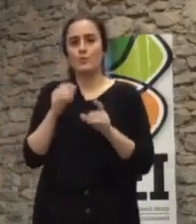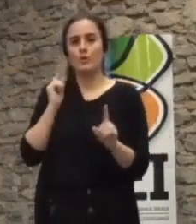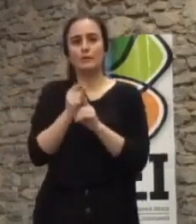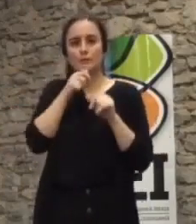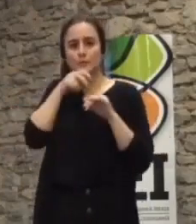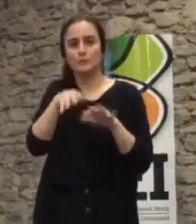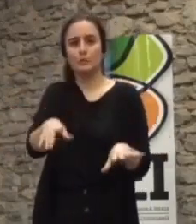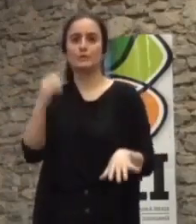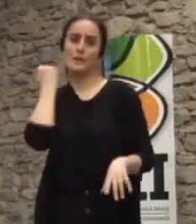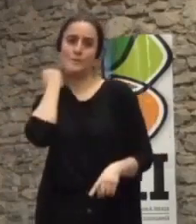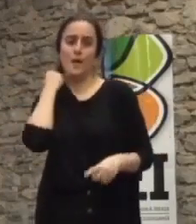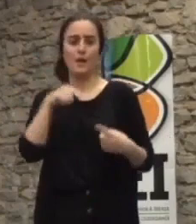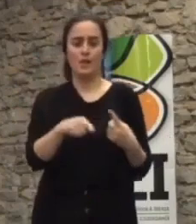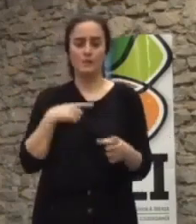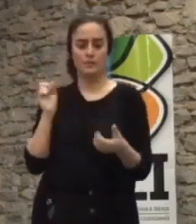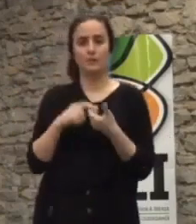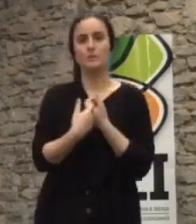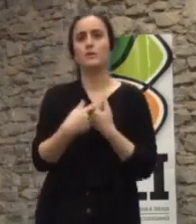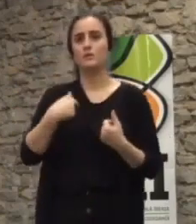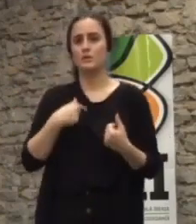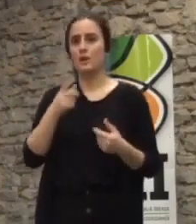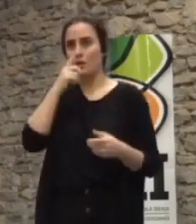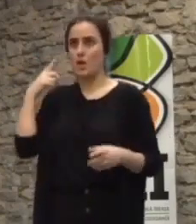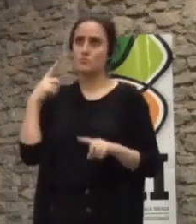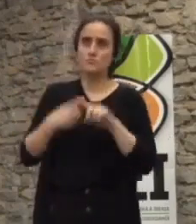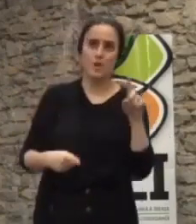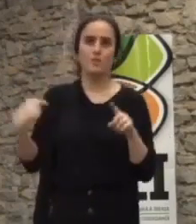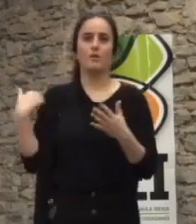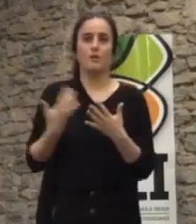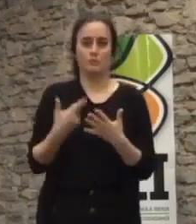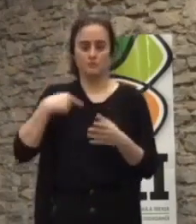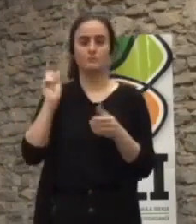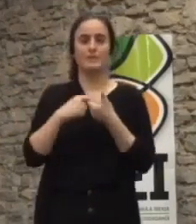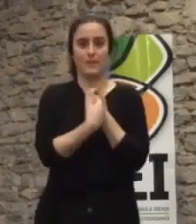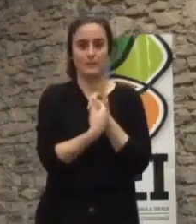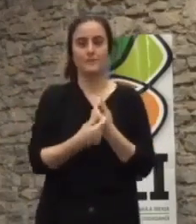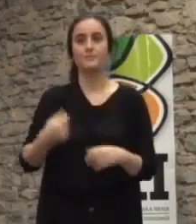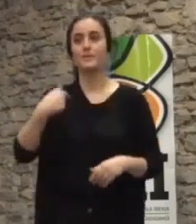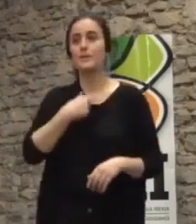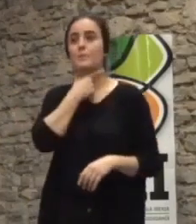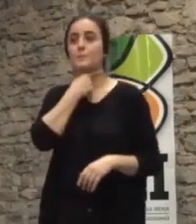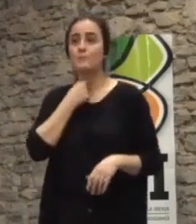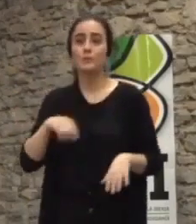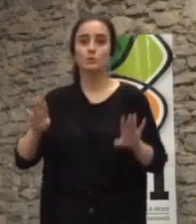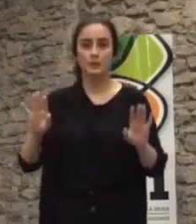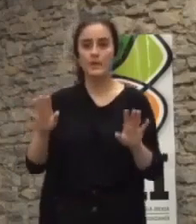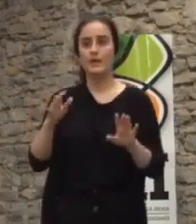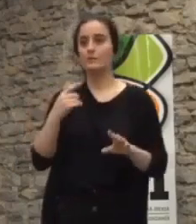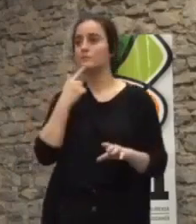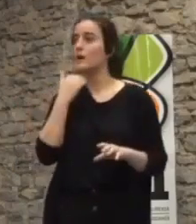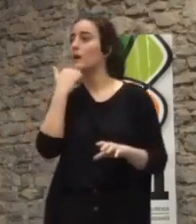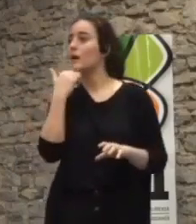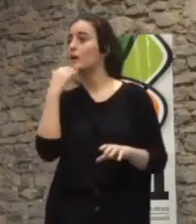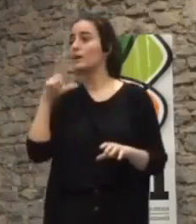Iparralde y desde hace año y medio pues he estado participando con ellos. Sí me gustaría recalcar algo de lo que ya ha